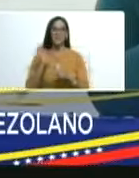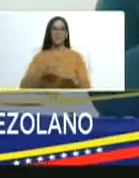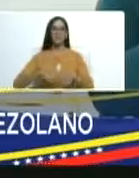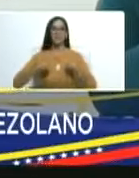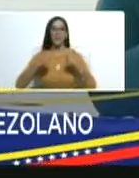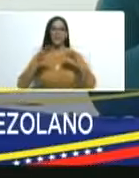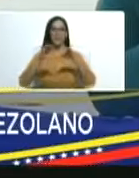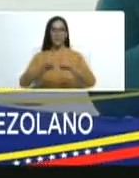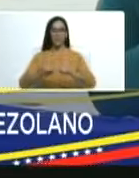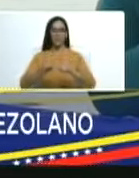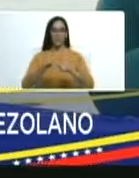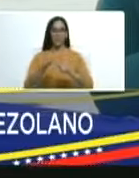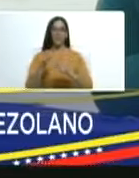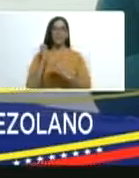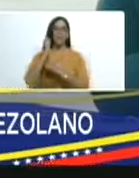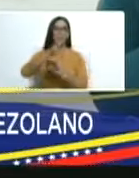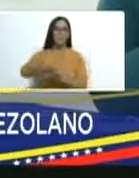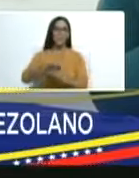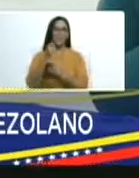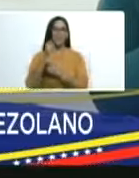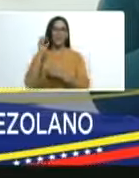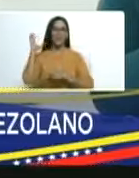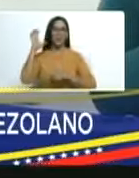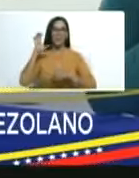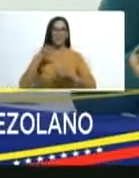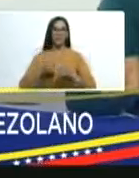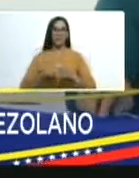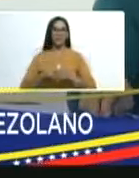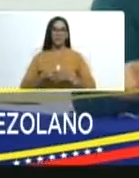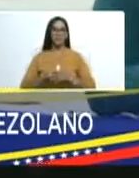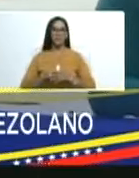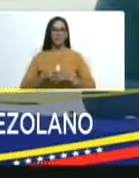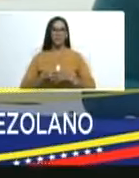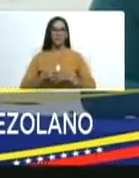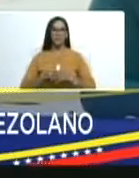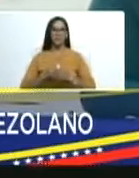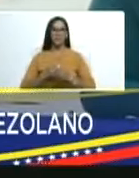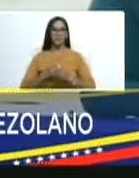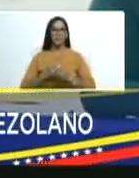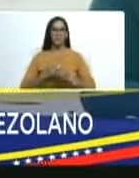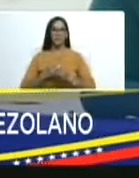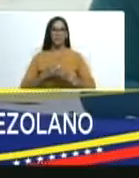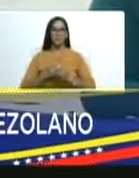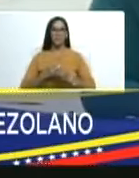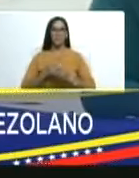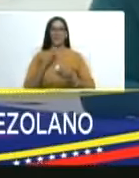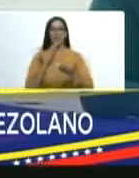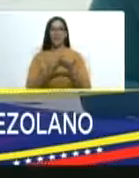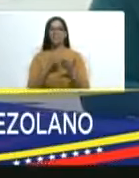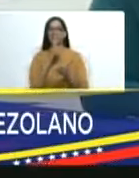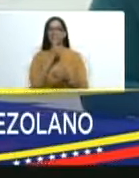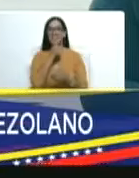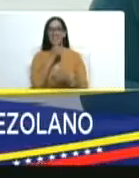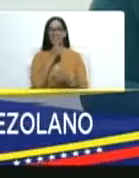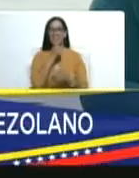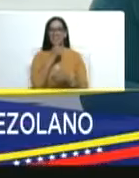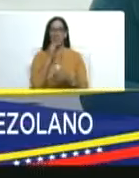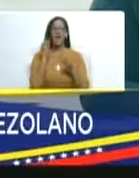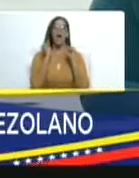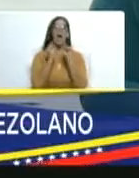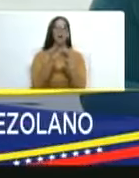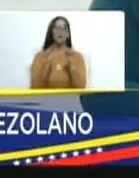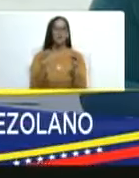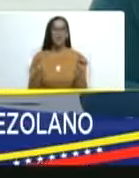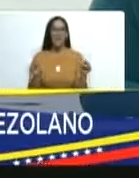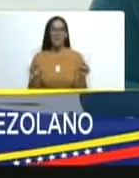captura de pesca en el país. ¿Ahí? ¿Gracias a quién? A ustedes,